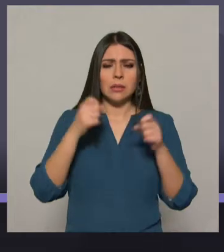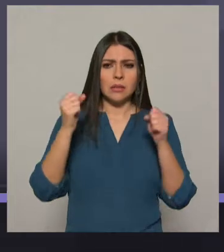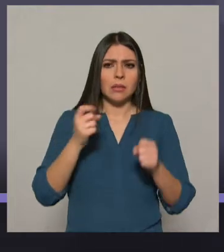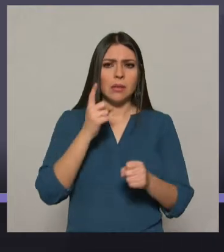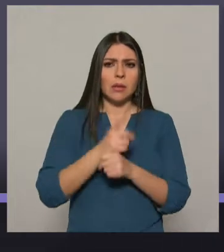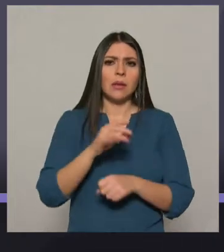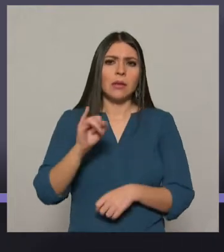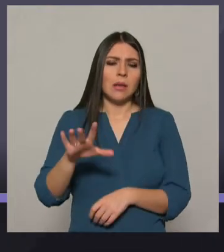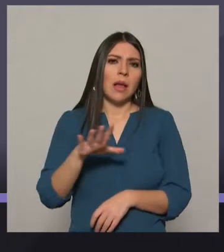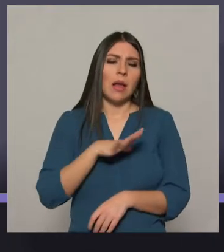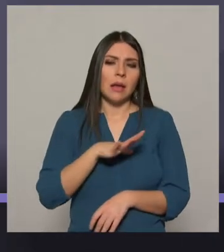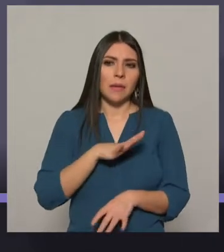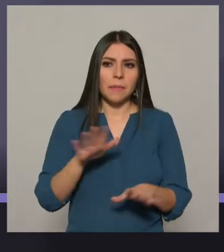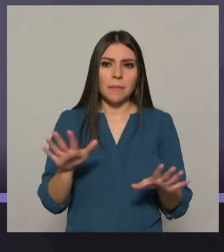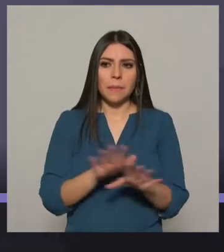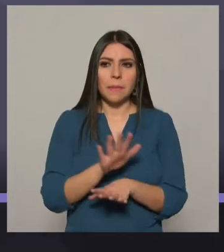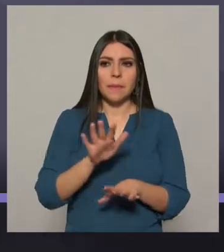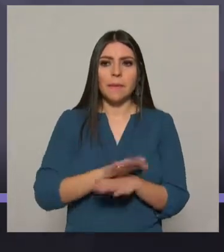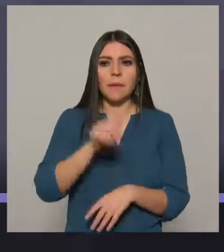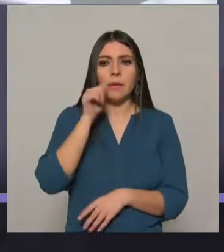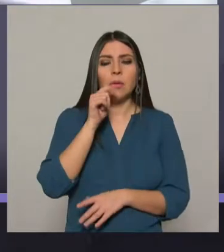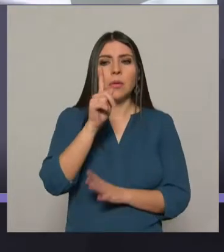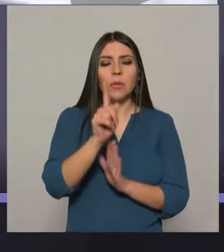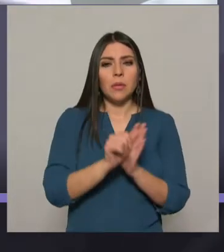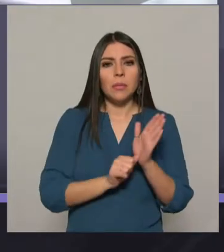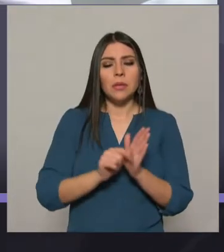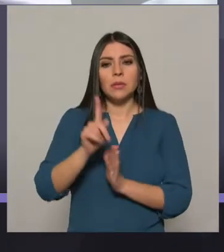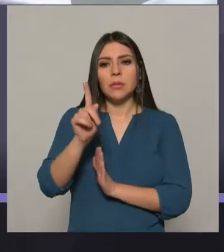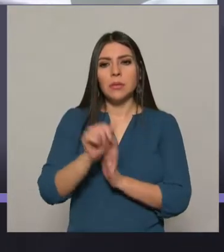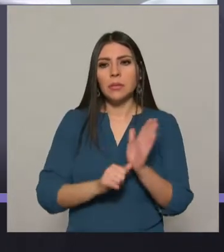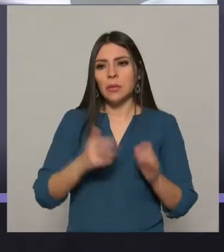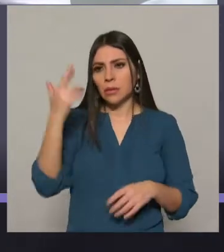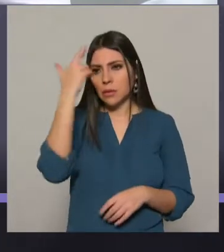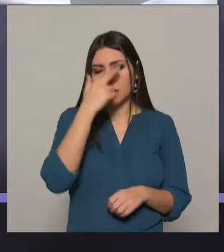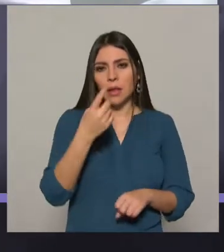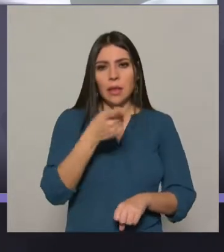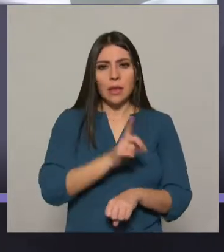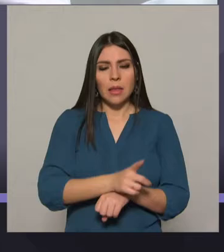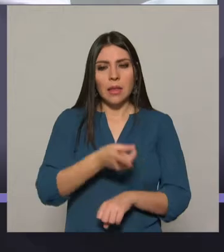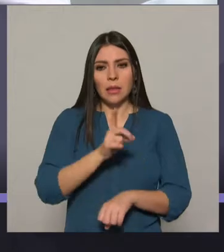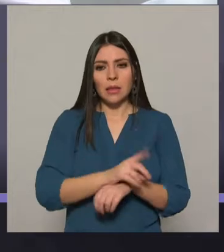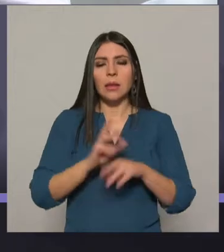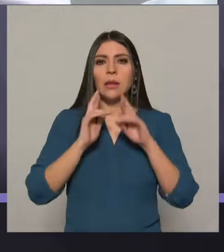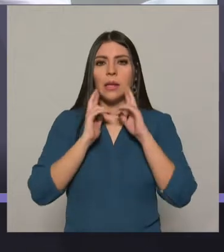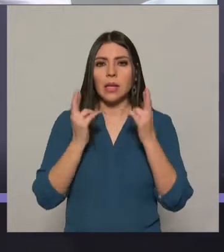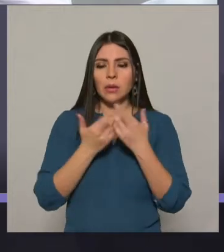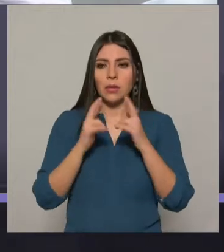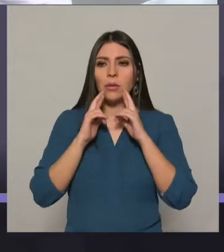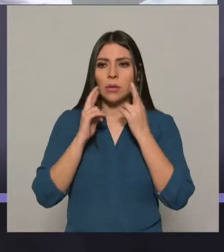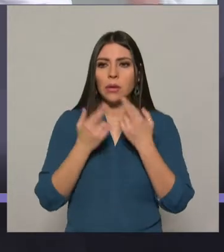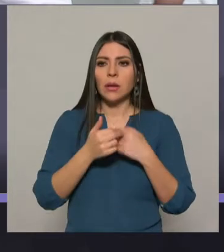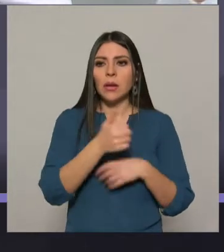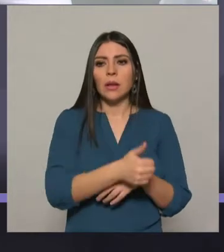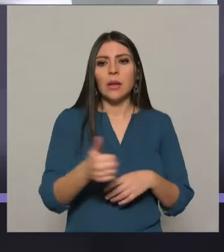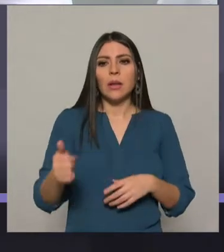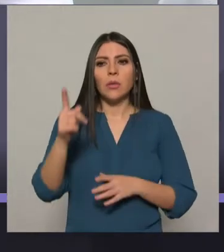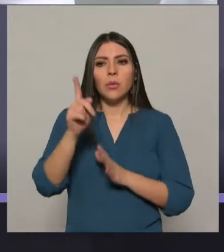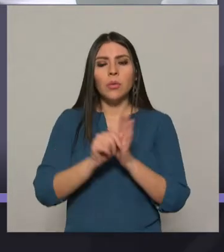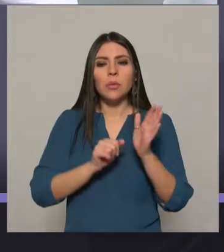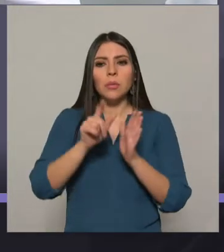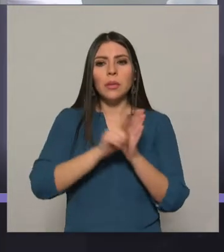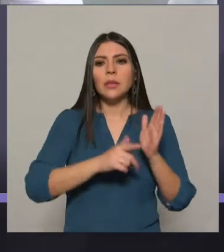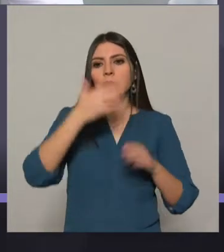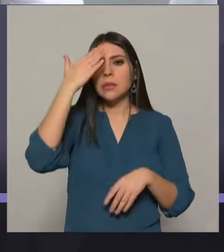habido resultados. Mes con mes se analiza, diario hay las reuniones y cada mes se emiten las estadísticas de la